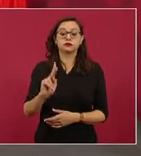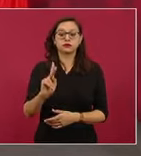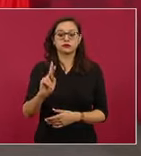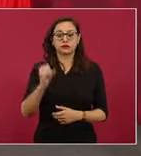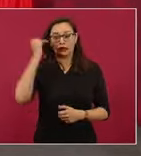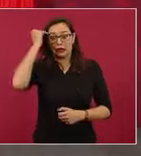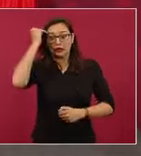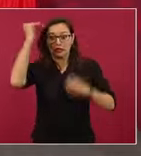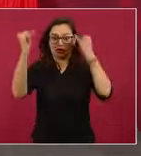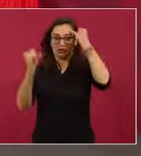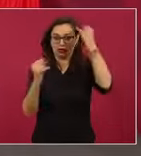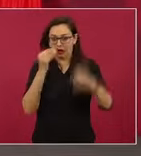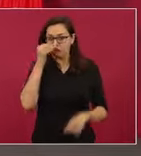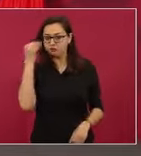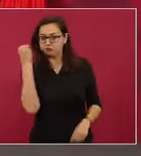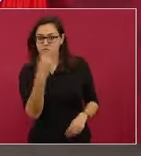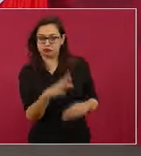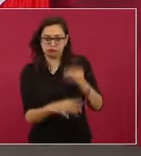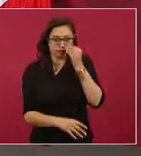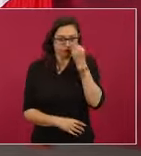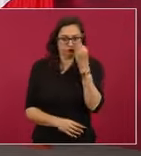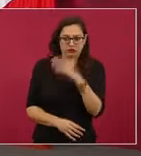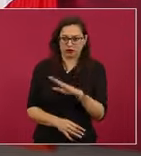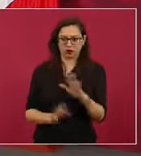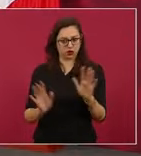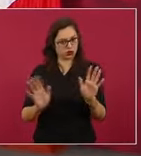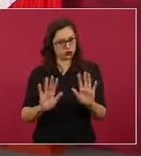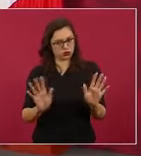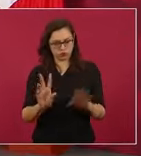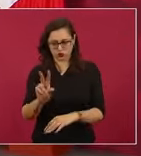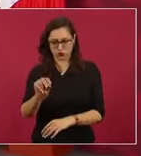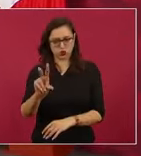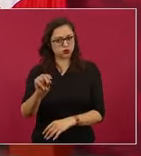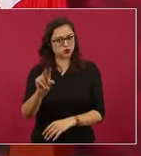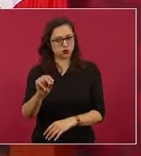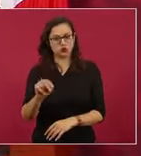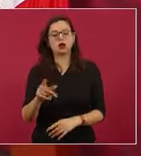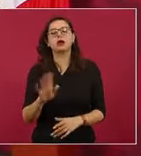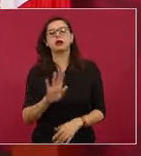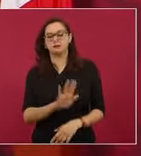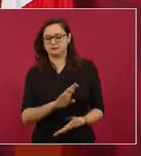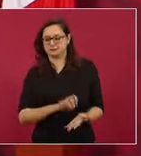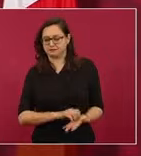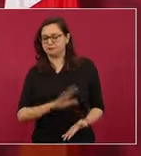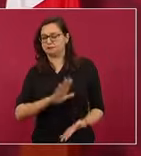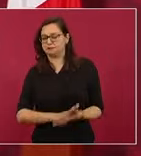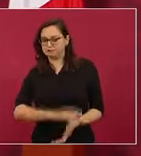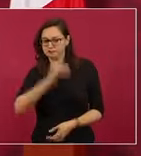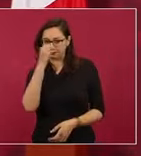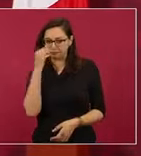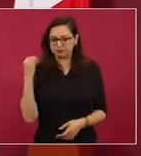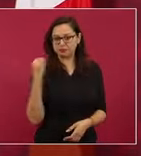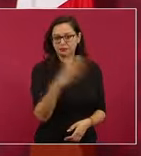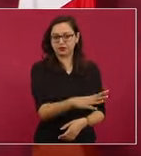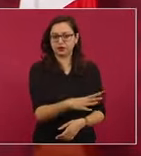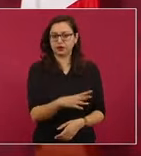inventar delitos, no fabricar delitos solo